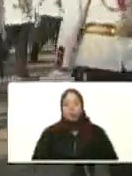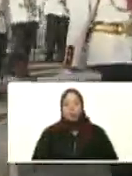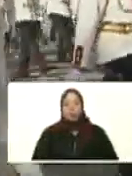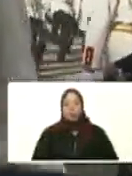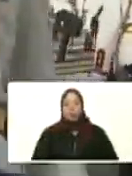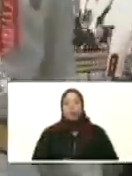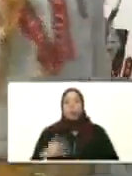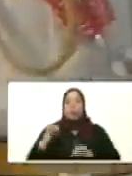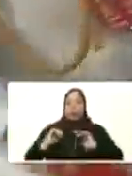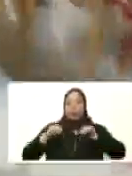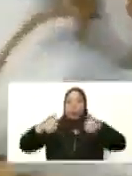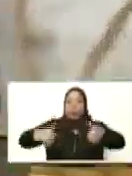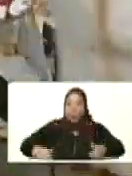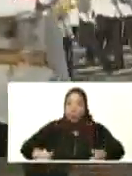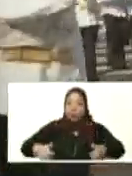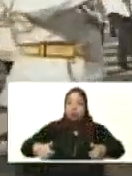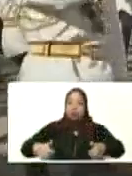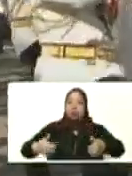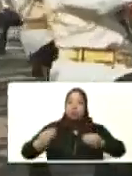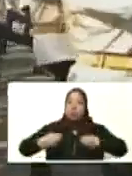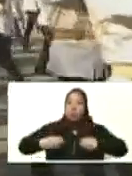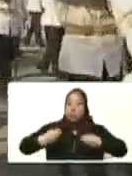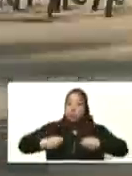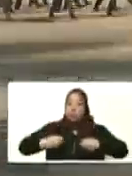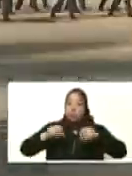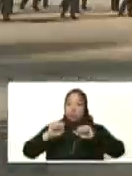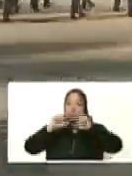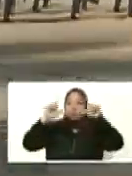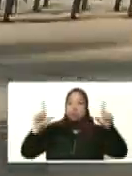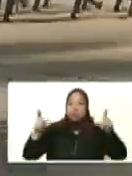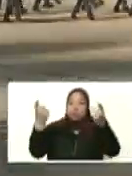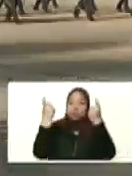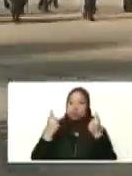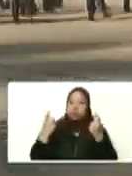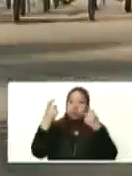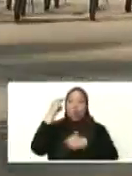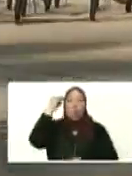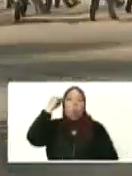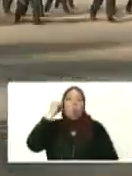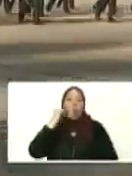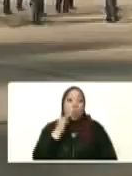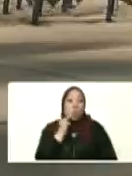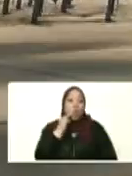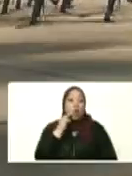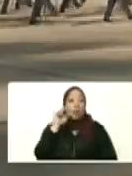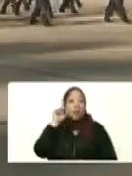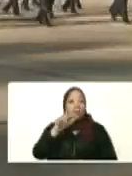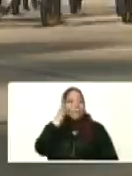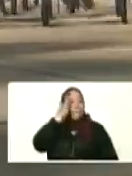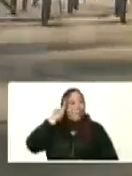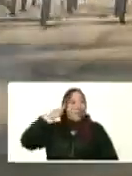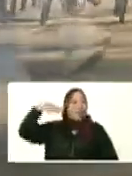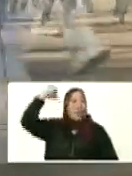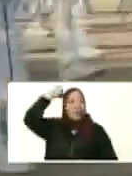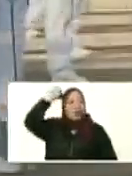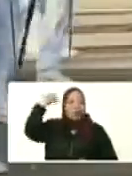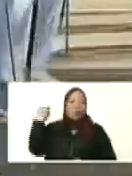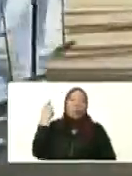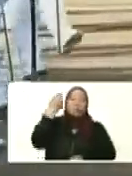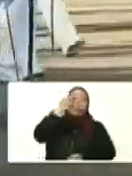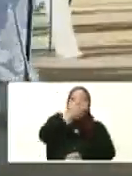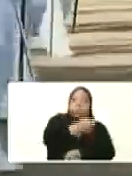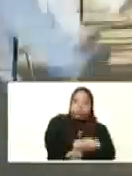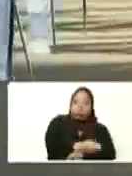Arribando a Puerto Seguro, avivados por la flama de la doctrina bolivariana y mirandina, egresando de su alma